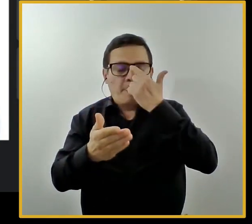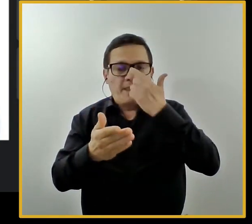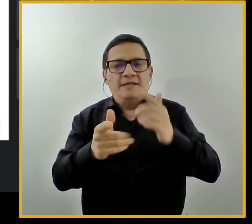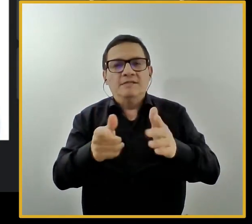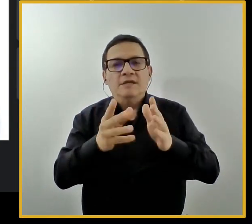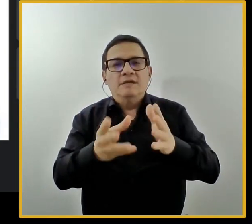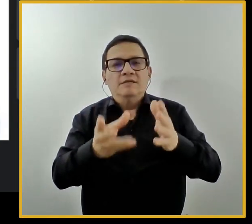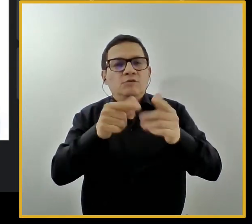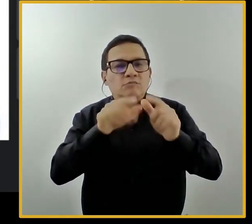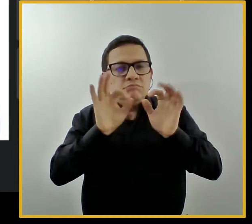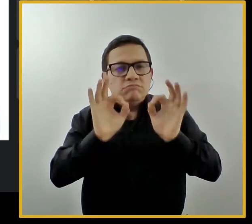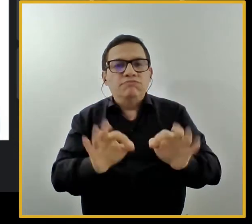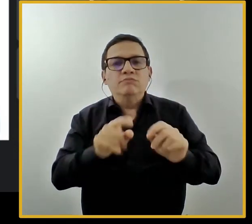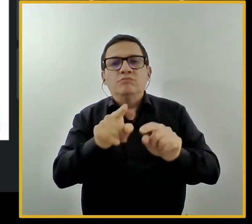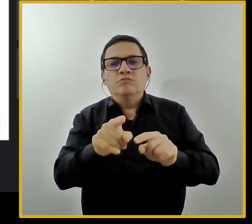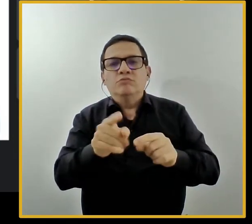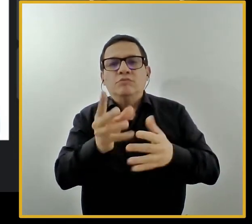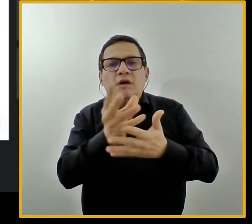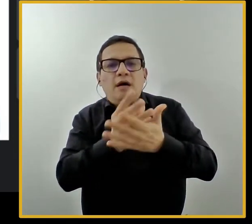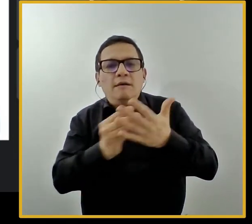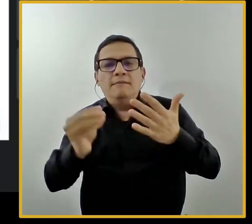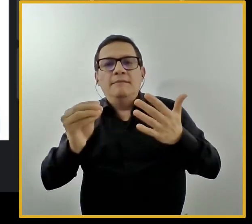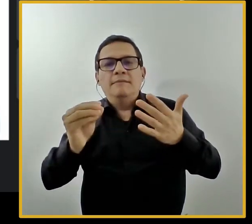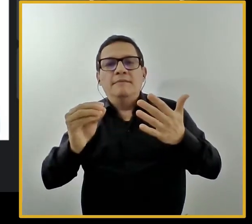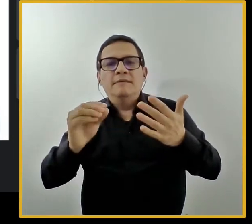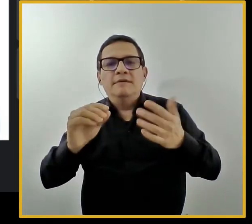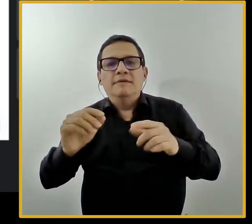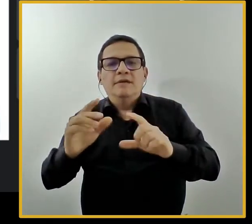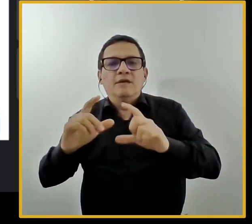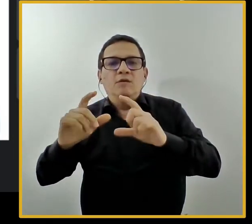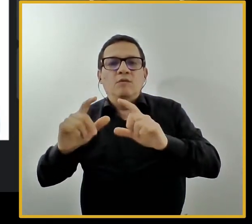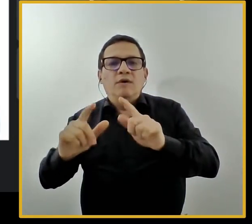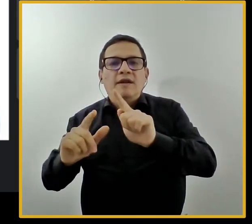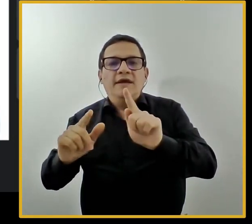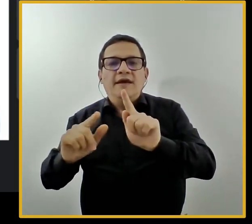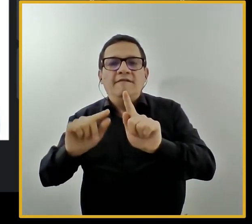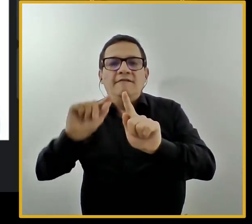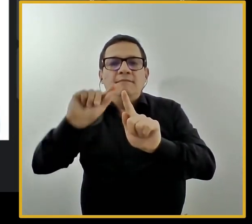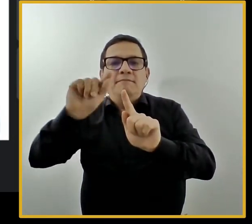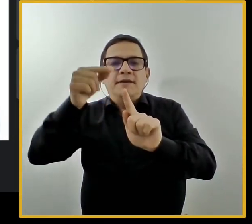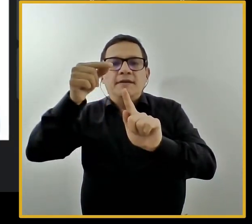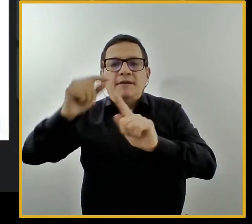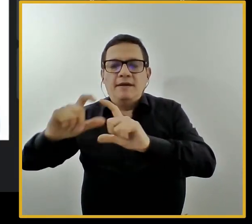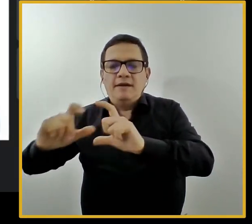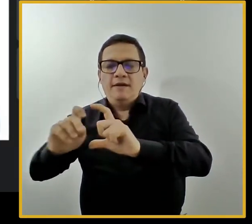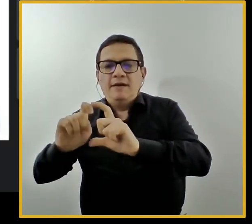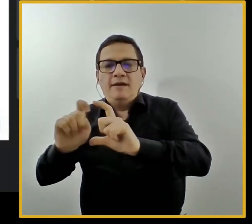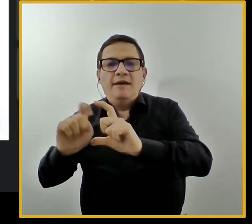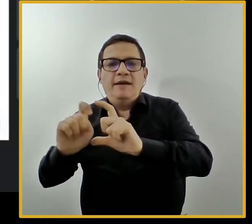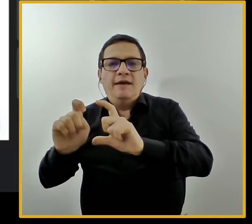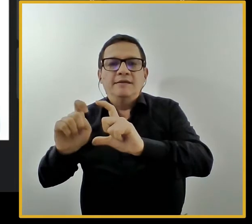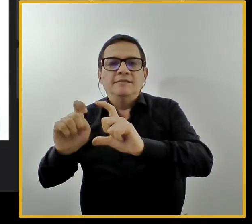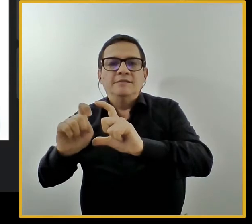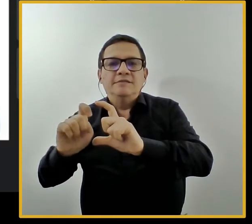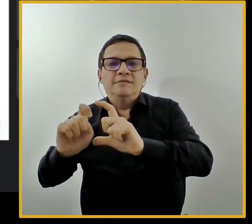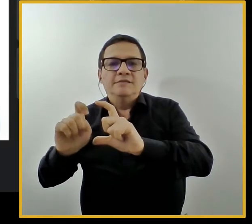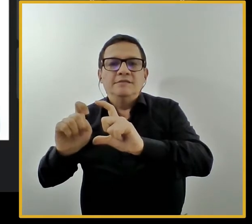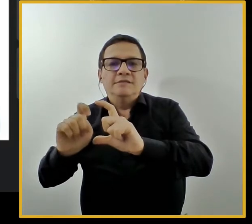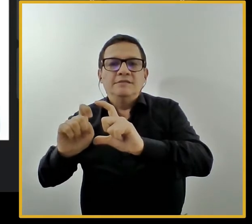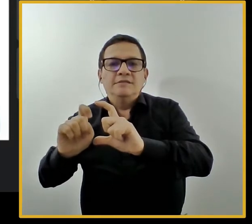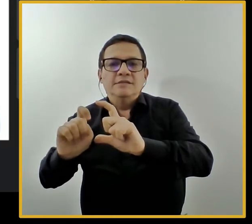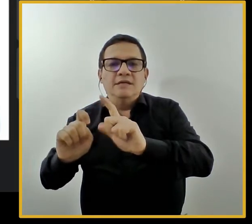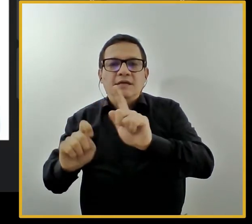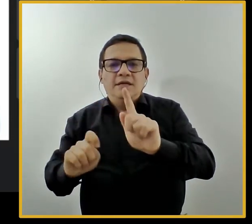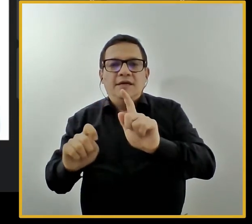ya para poder hablar de esa derivada, pues sería f' de x, ¿sí? Para ello, pues es muy importante que pues